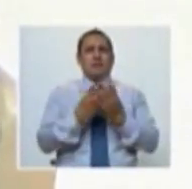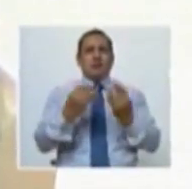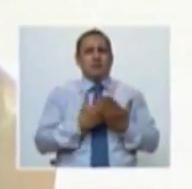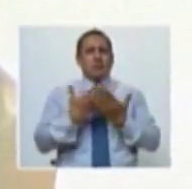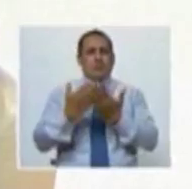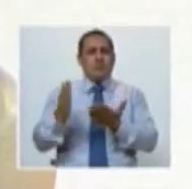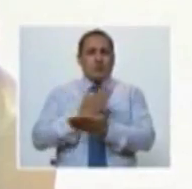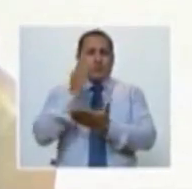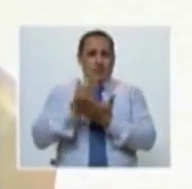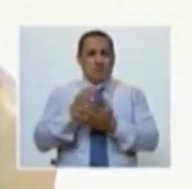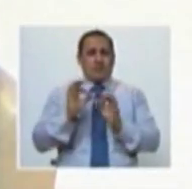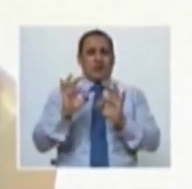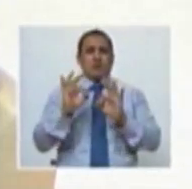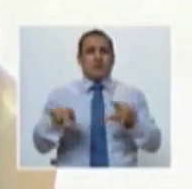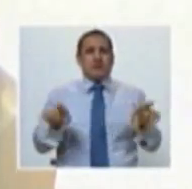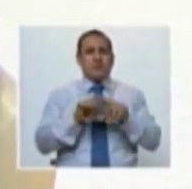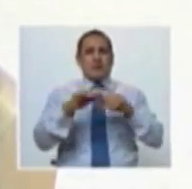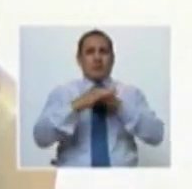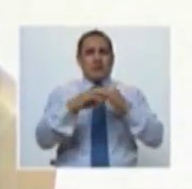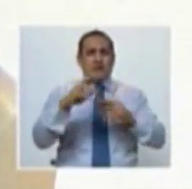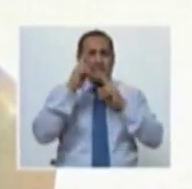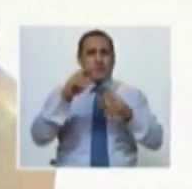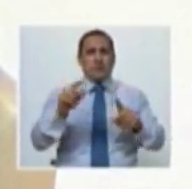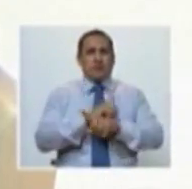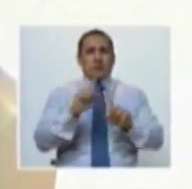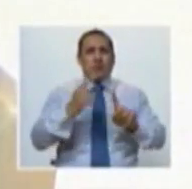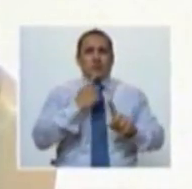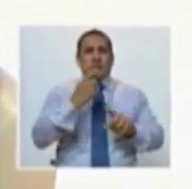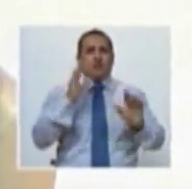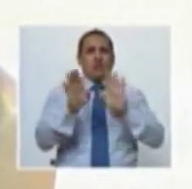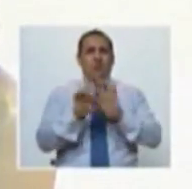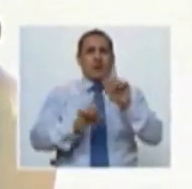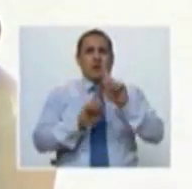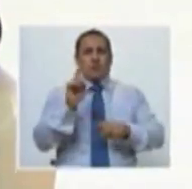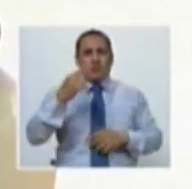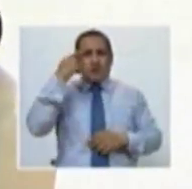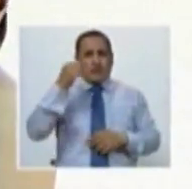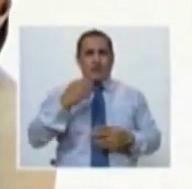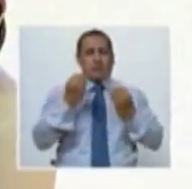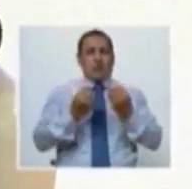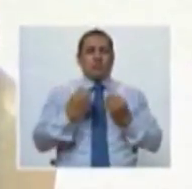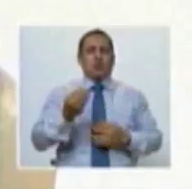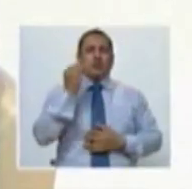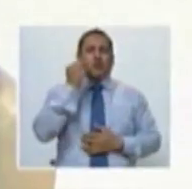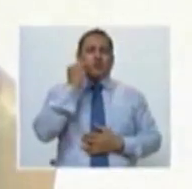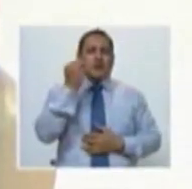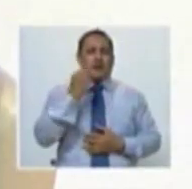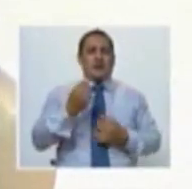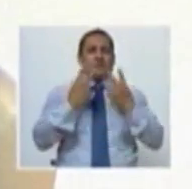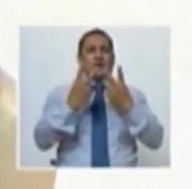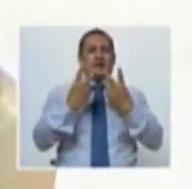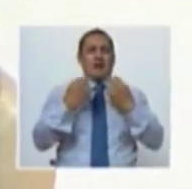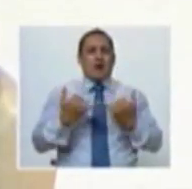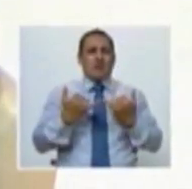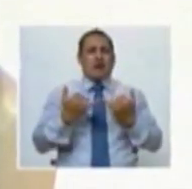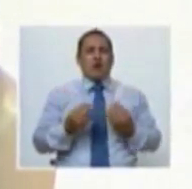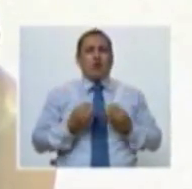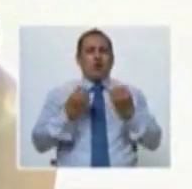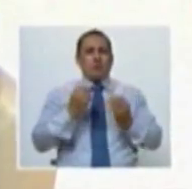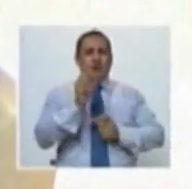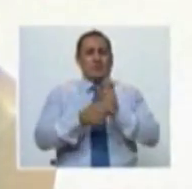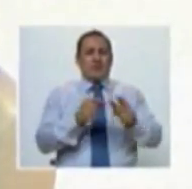determinados peligros, ¿no? Claro. Y la democracia no es, como algunos pueden anticipar, esa instancia un poco boba, ¿no? Que ve cómo